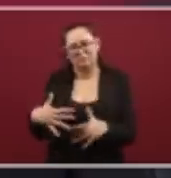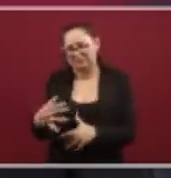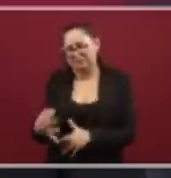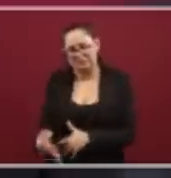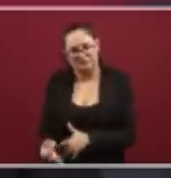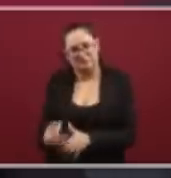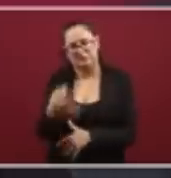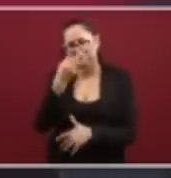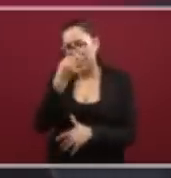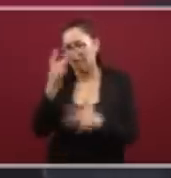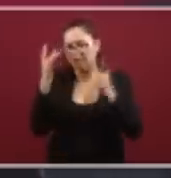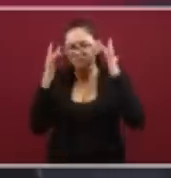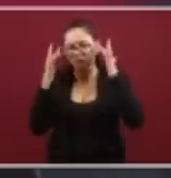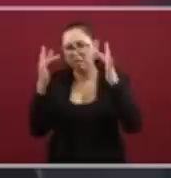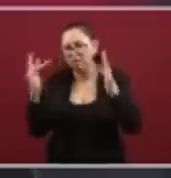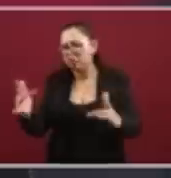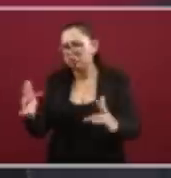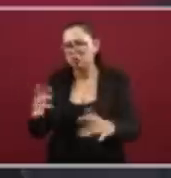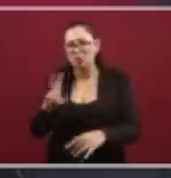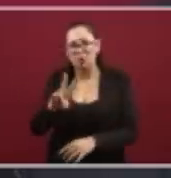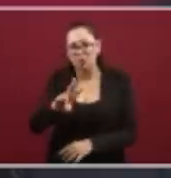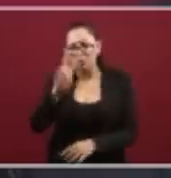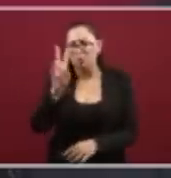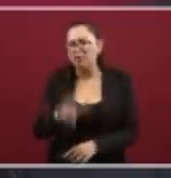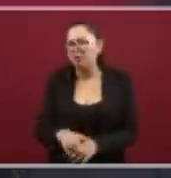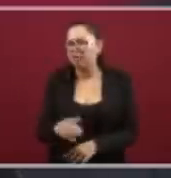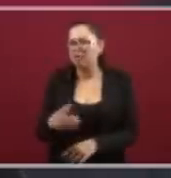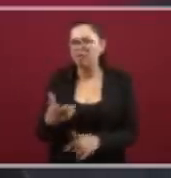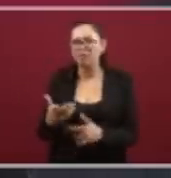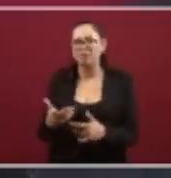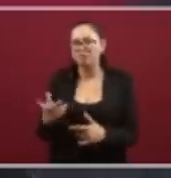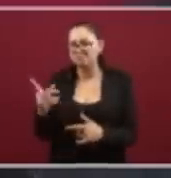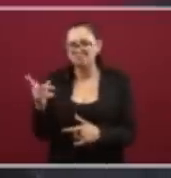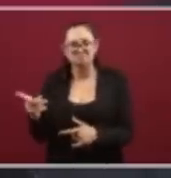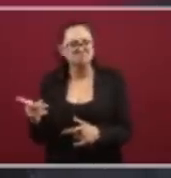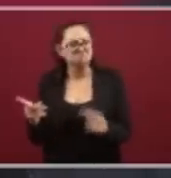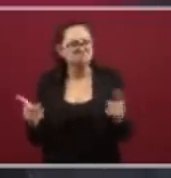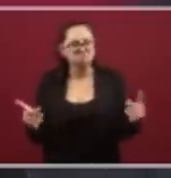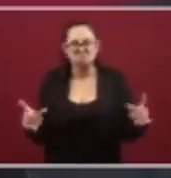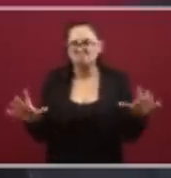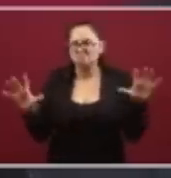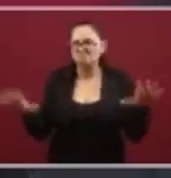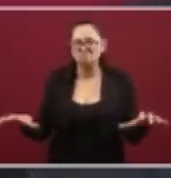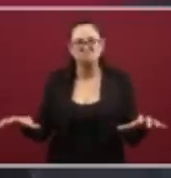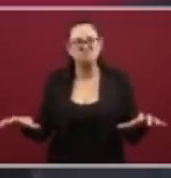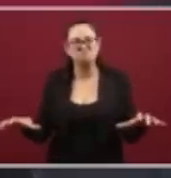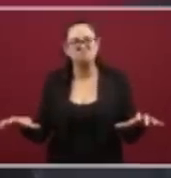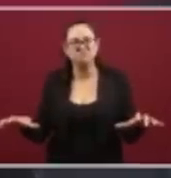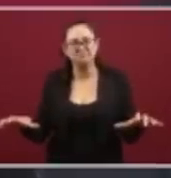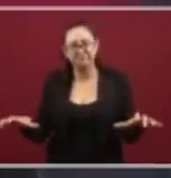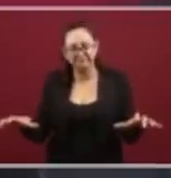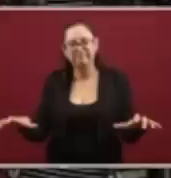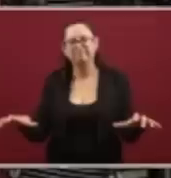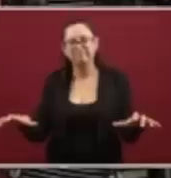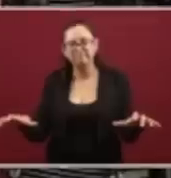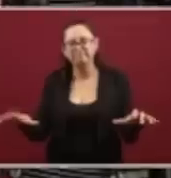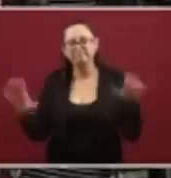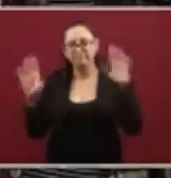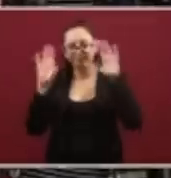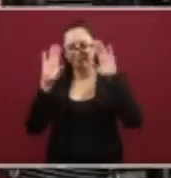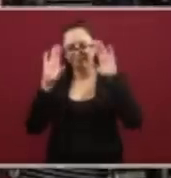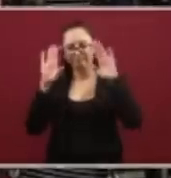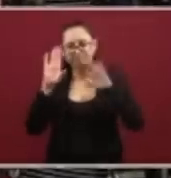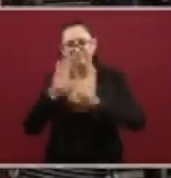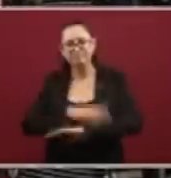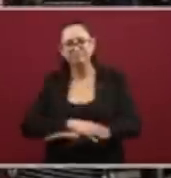aceptan firman un acuerdo para vivir en paz com